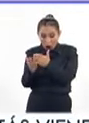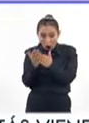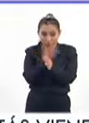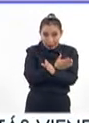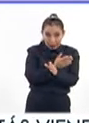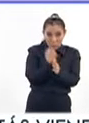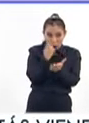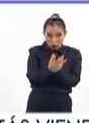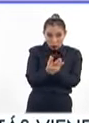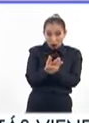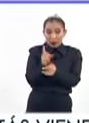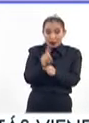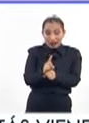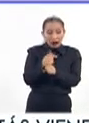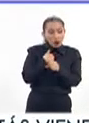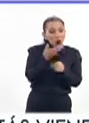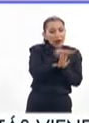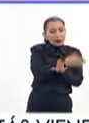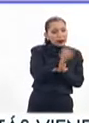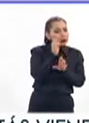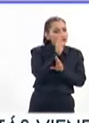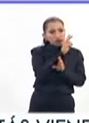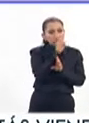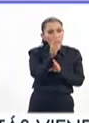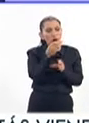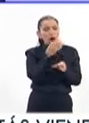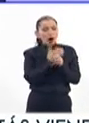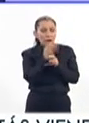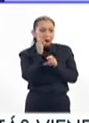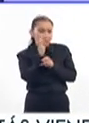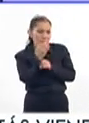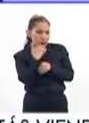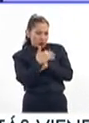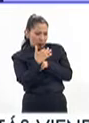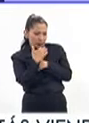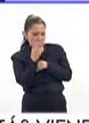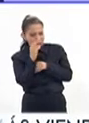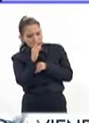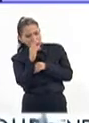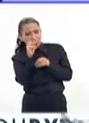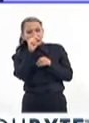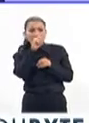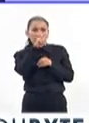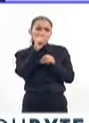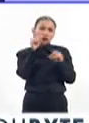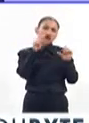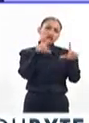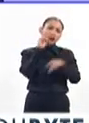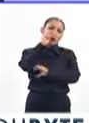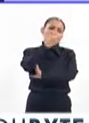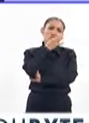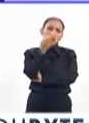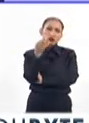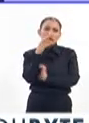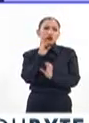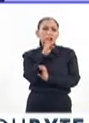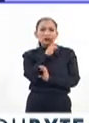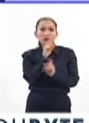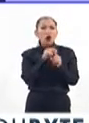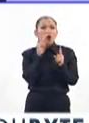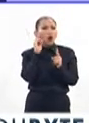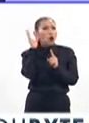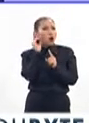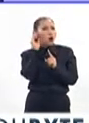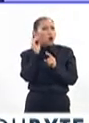cartón o único cartón del día, pues generalmente no solo tomo café, sino que mientras lo hago, pues prendo la tele, ¿no? Y veo las noticias, escucho el